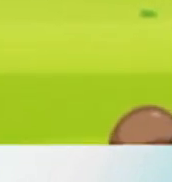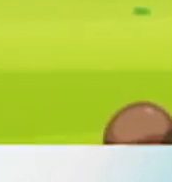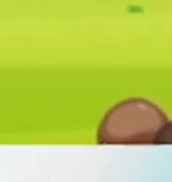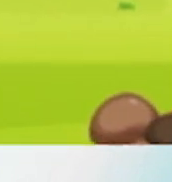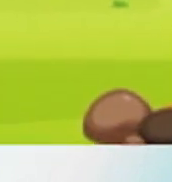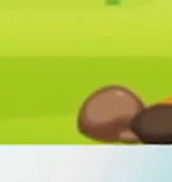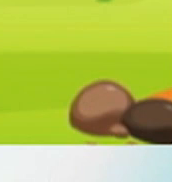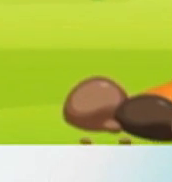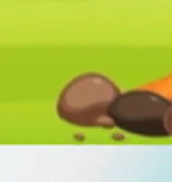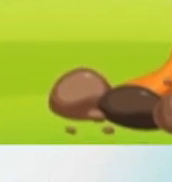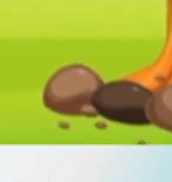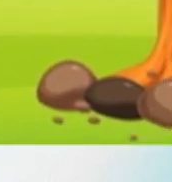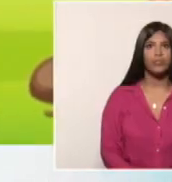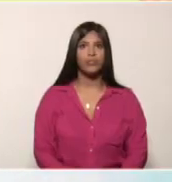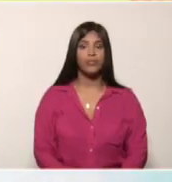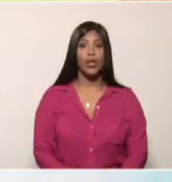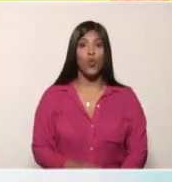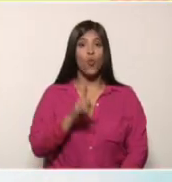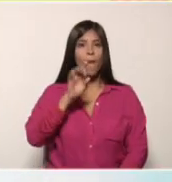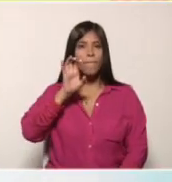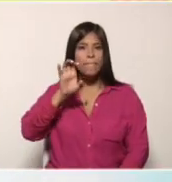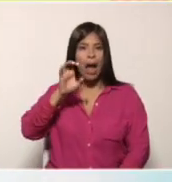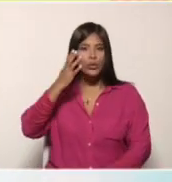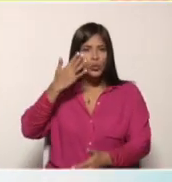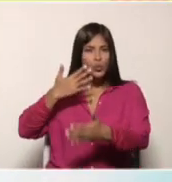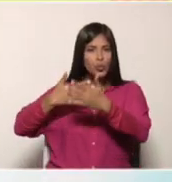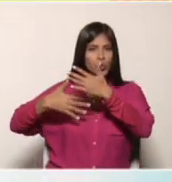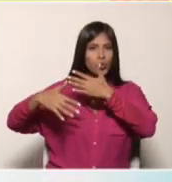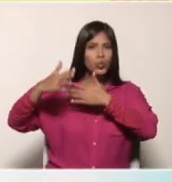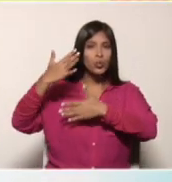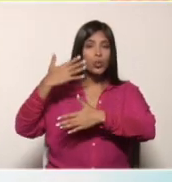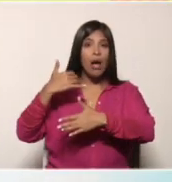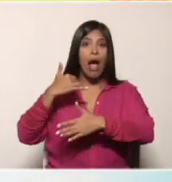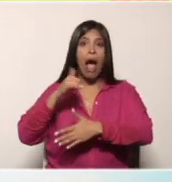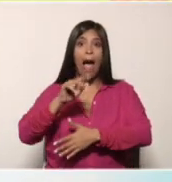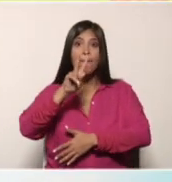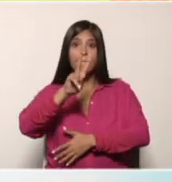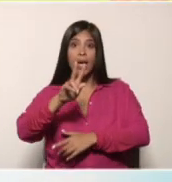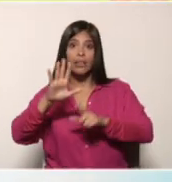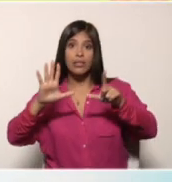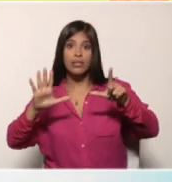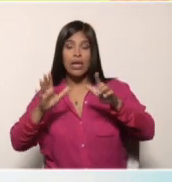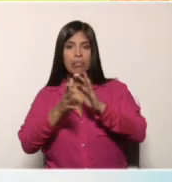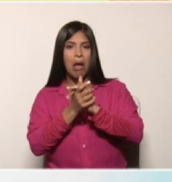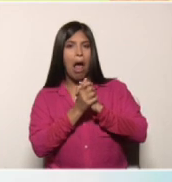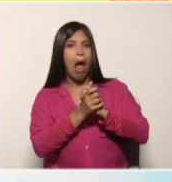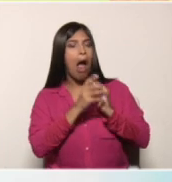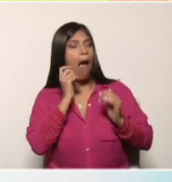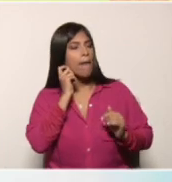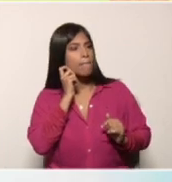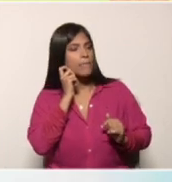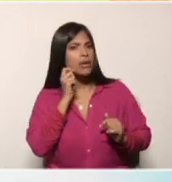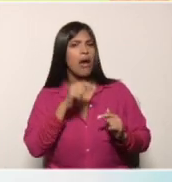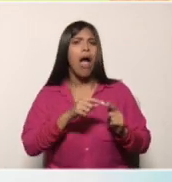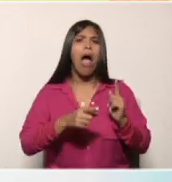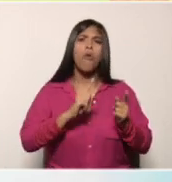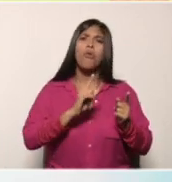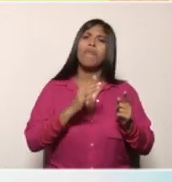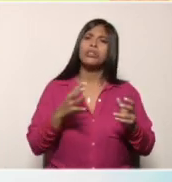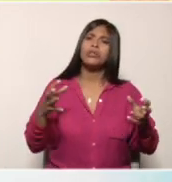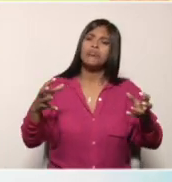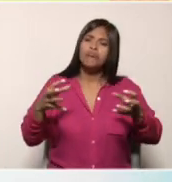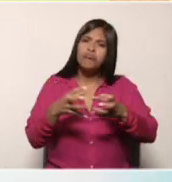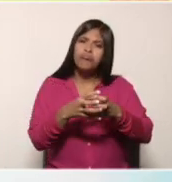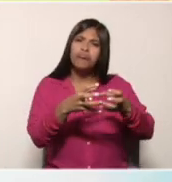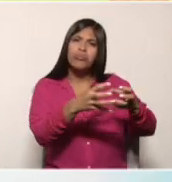En un país lejano, muy lejano, existían 27 amigas. Ellas, en ocasiones especiales, se reunían